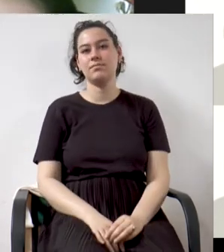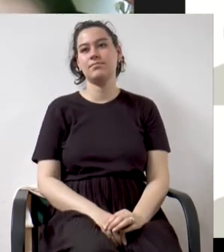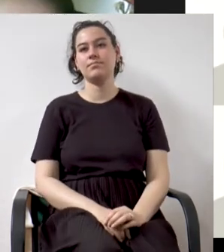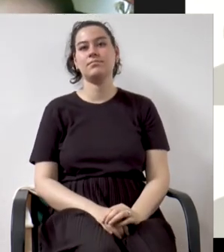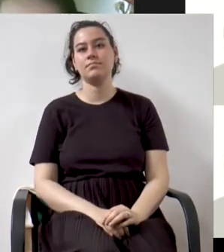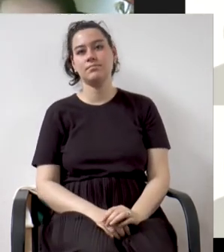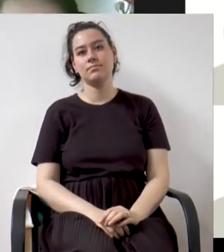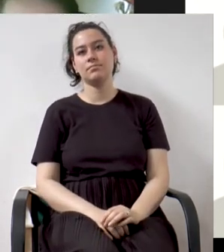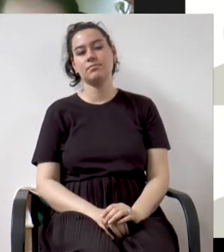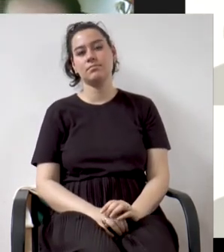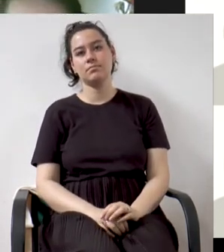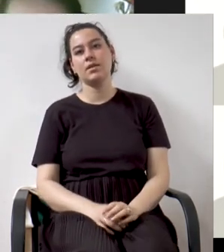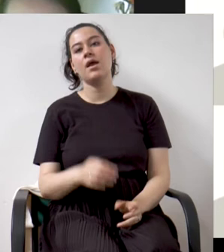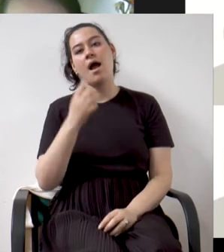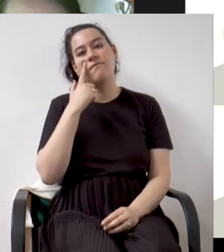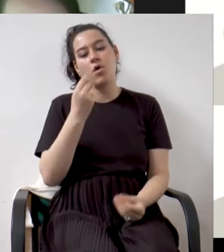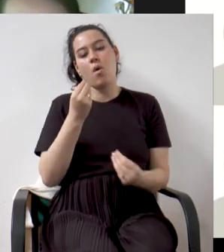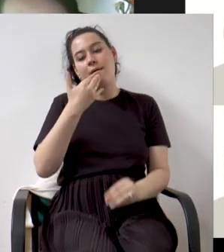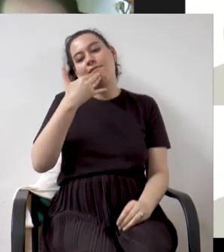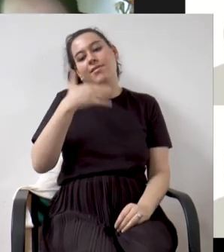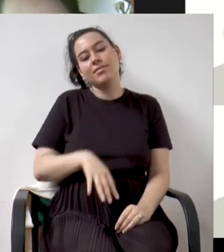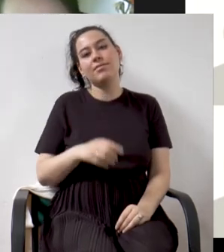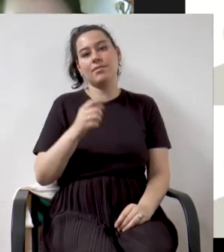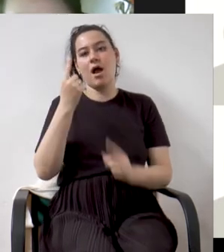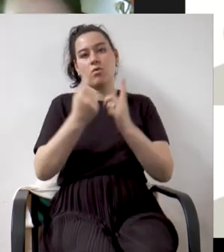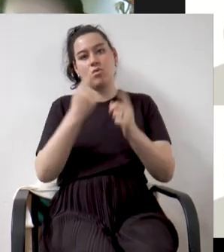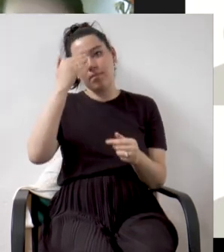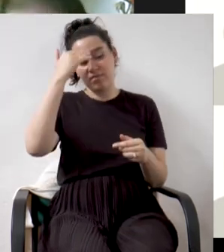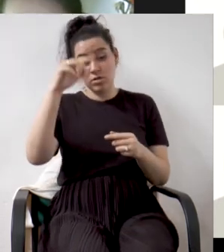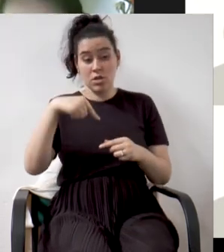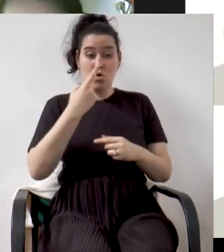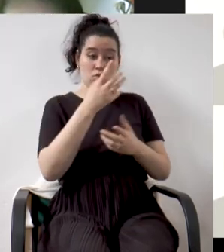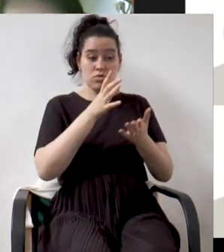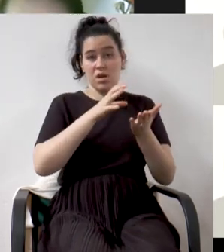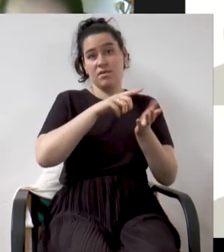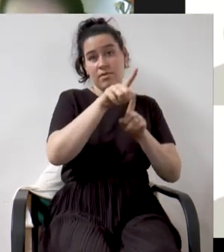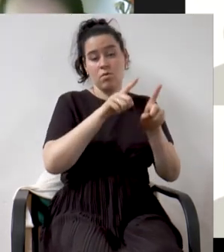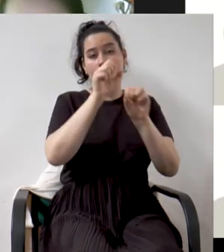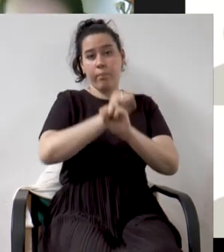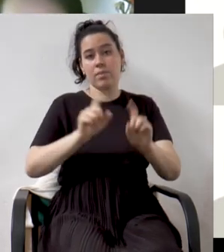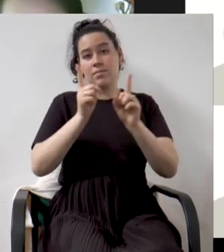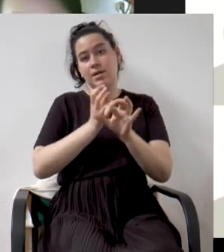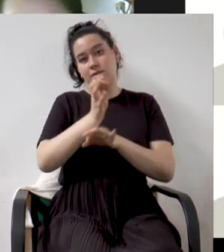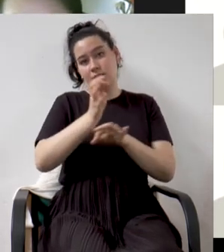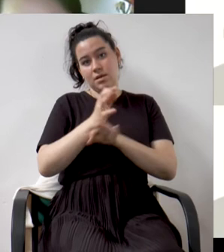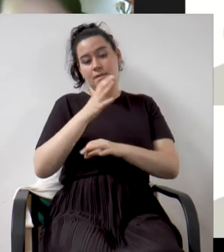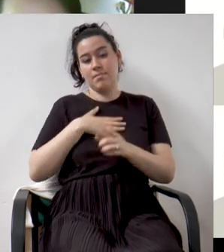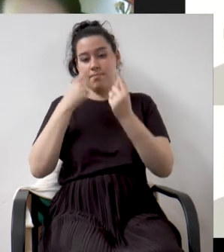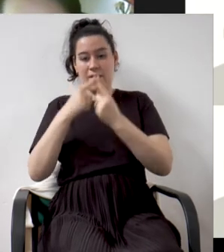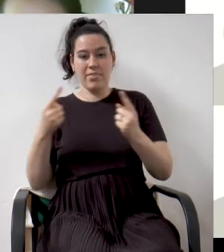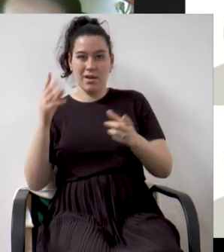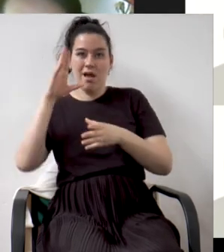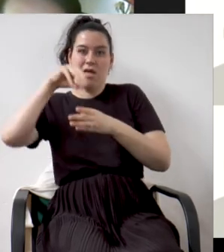Hay que ser muy generoso para poder entender de que docentes de otros servicios pueden darme materias dentro de mi